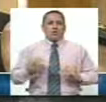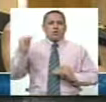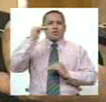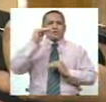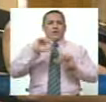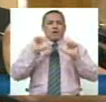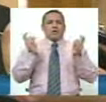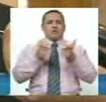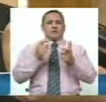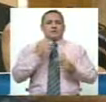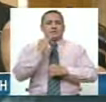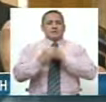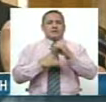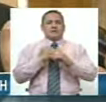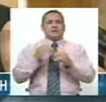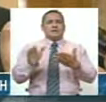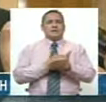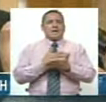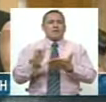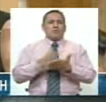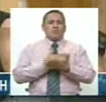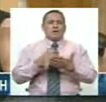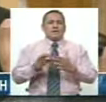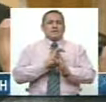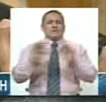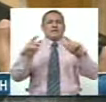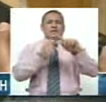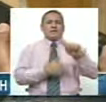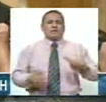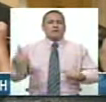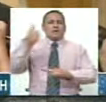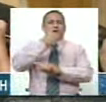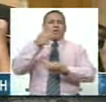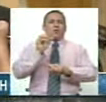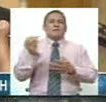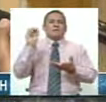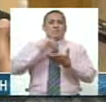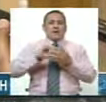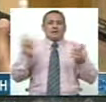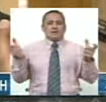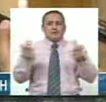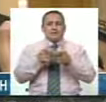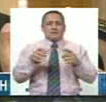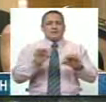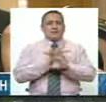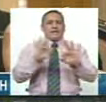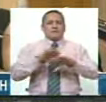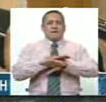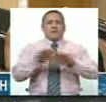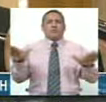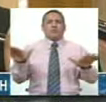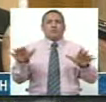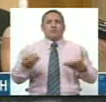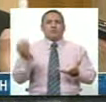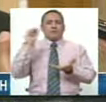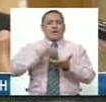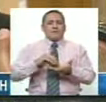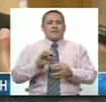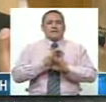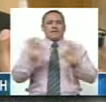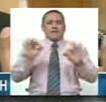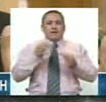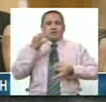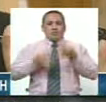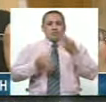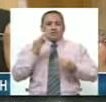Corte Interamericana de Derechos Humanos, y aquí ya no hay ya pues una corte interplanetaria, ¿no es cierto? Entonces ahora se acabó. Nunca más ningún